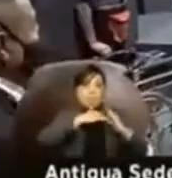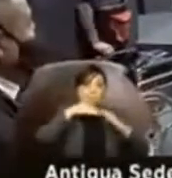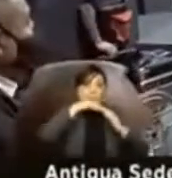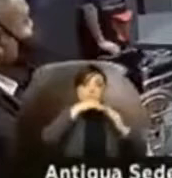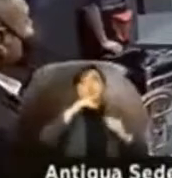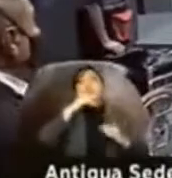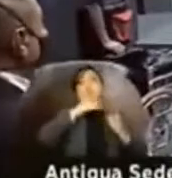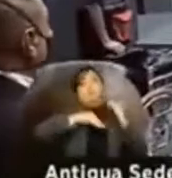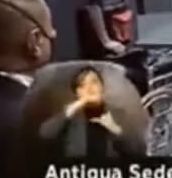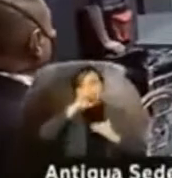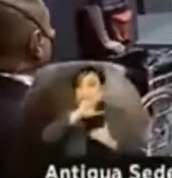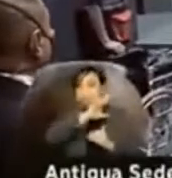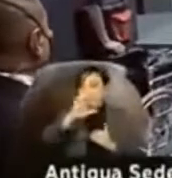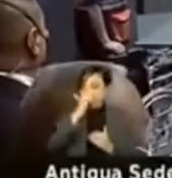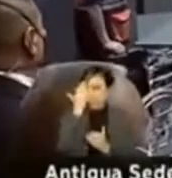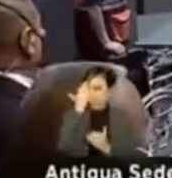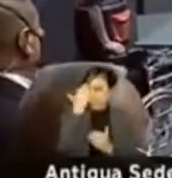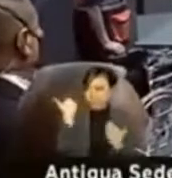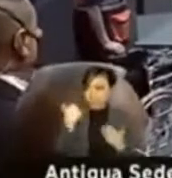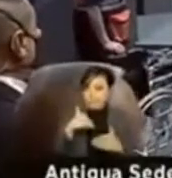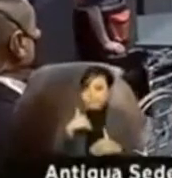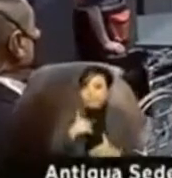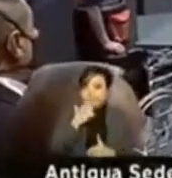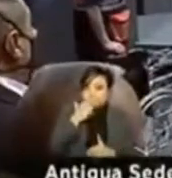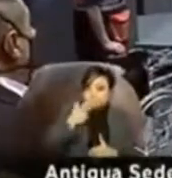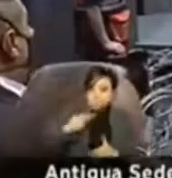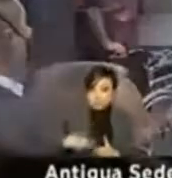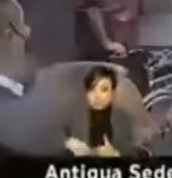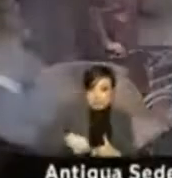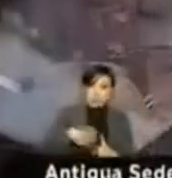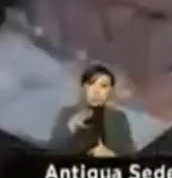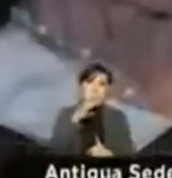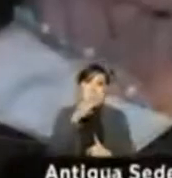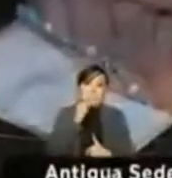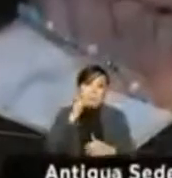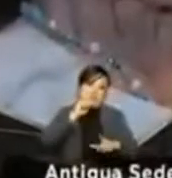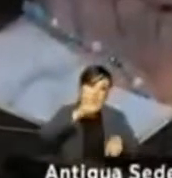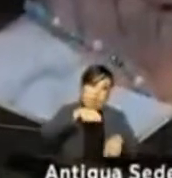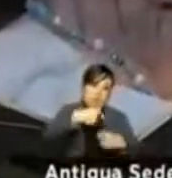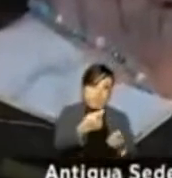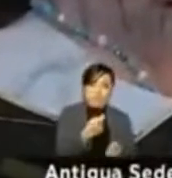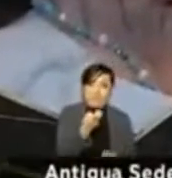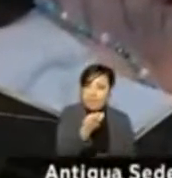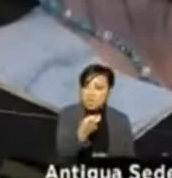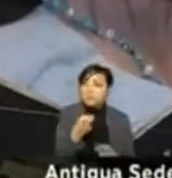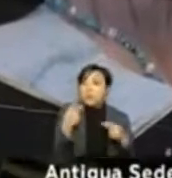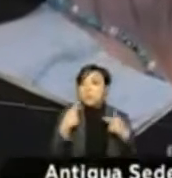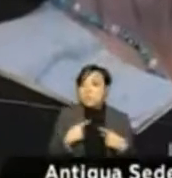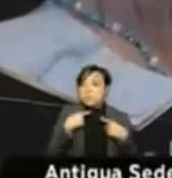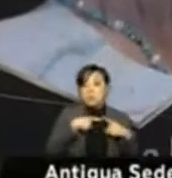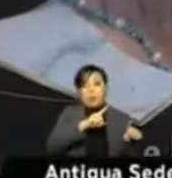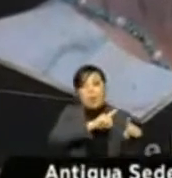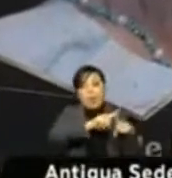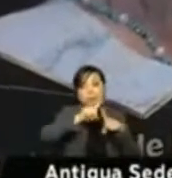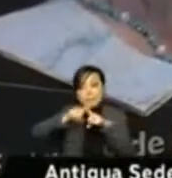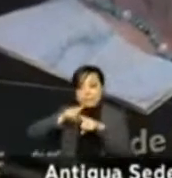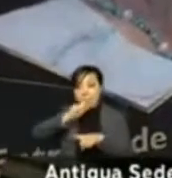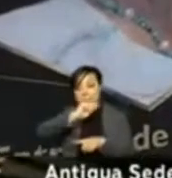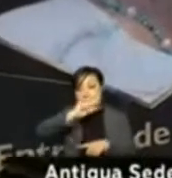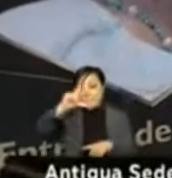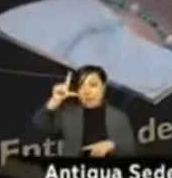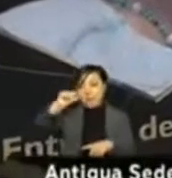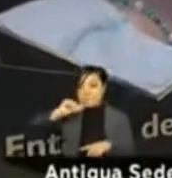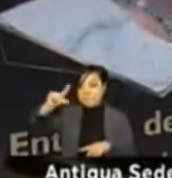que es fundamental, y que yo sí creo que la última tarea que es fundamental es hacer